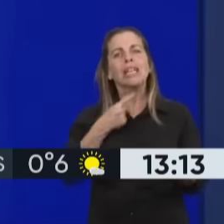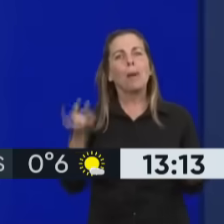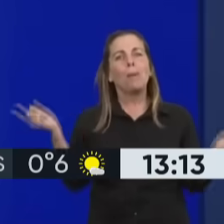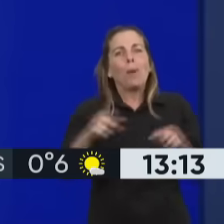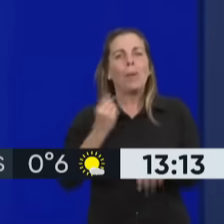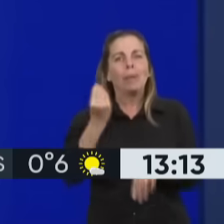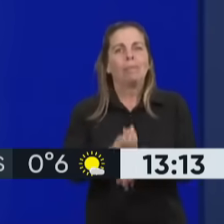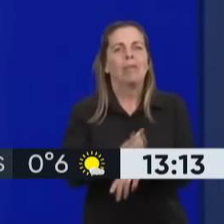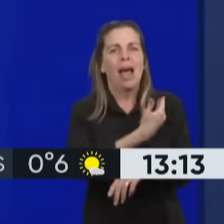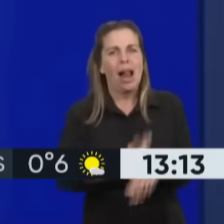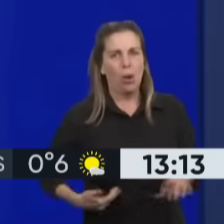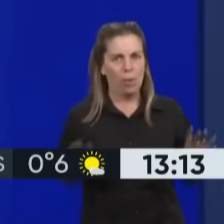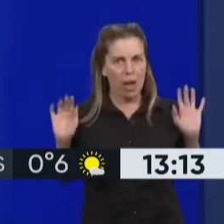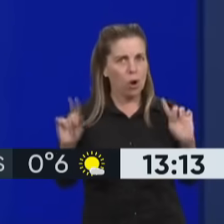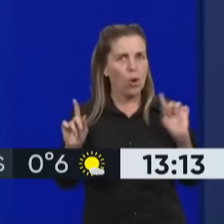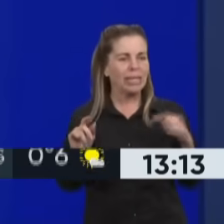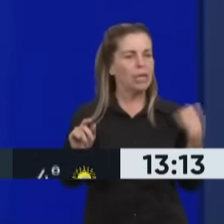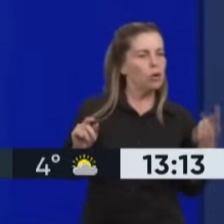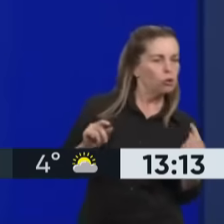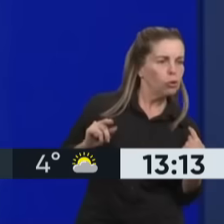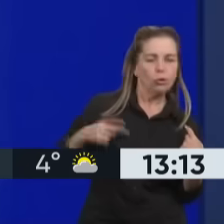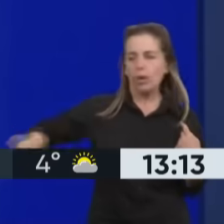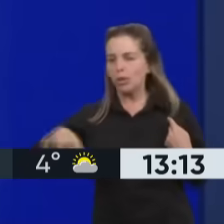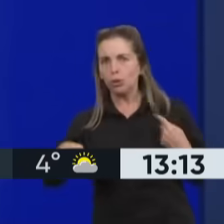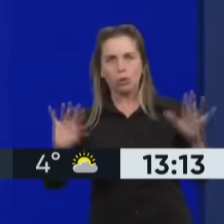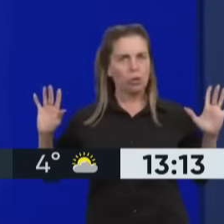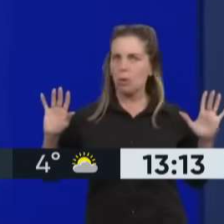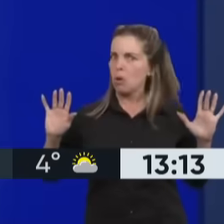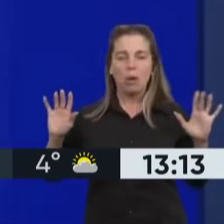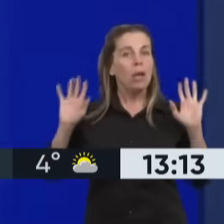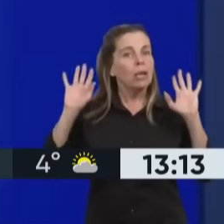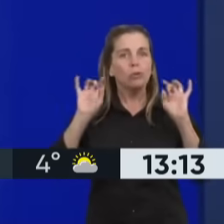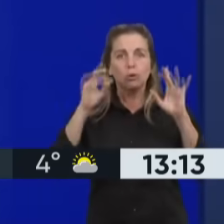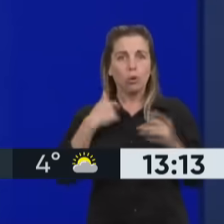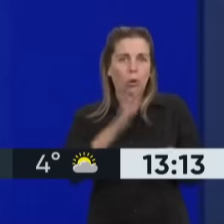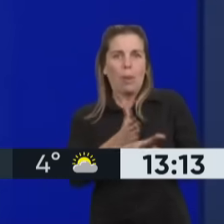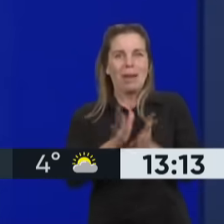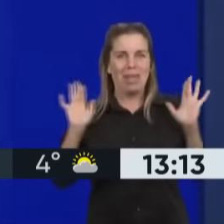simplemente ellos o nosotros, es ellos o los argentinos. Yo solamente estoy en el medio.